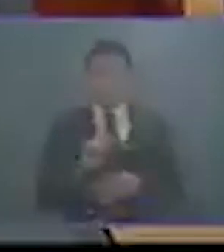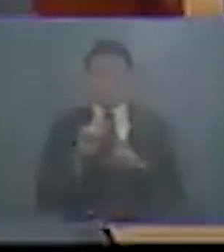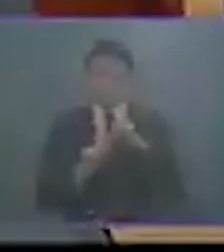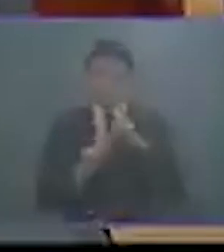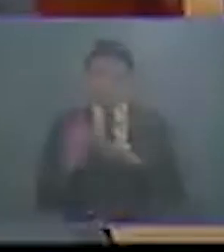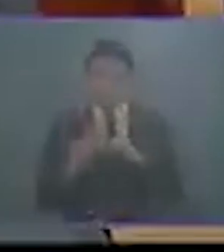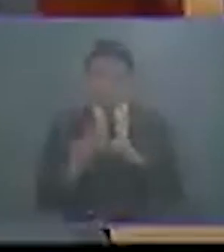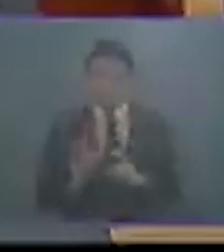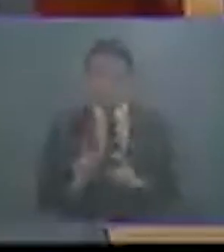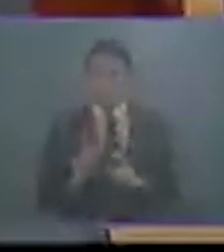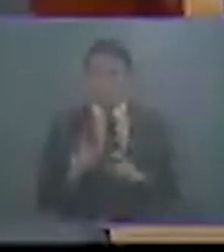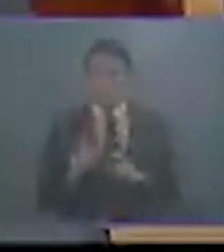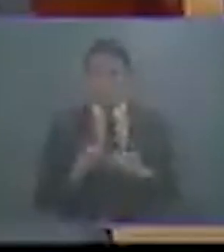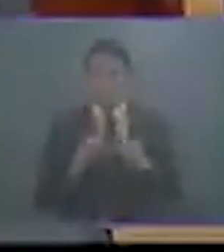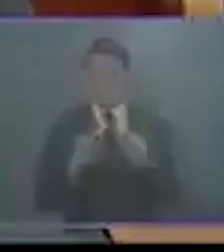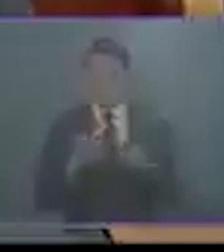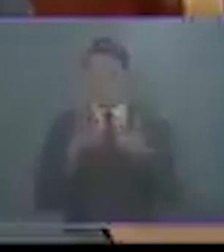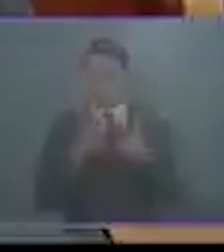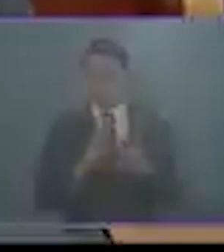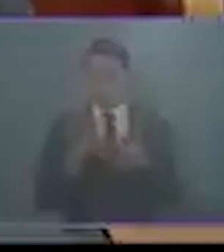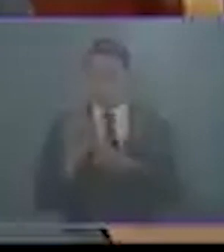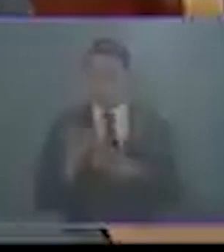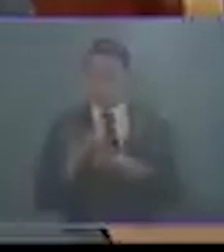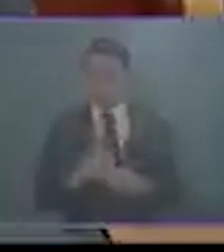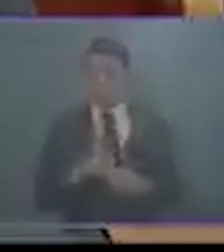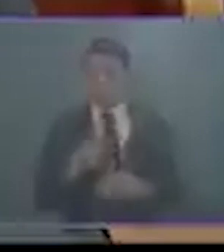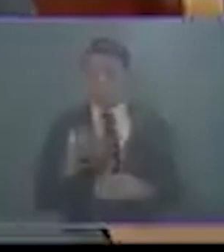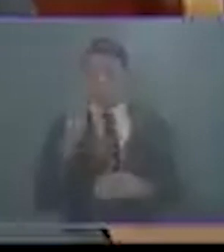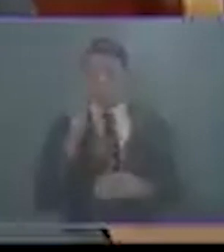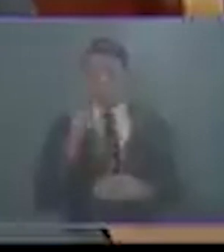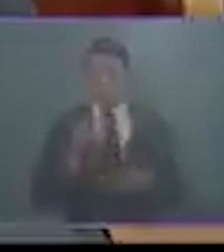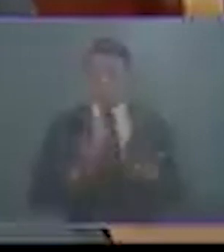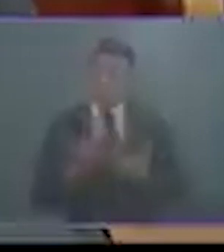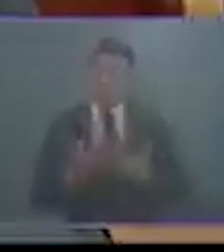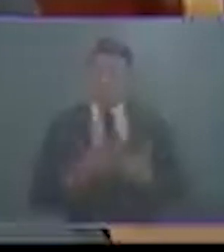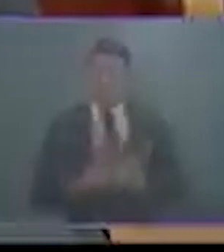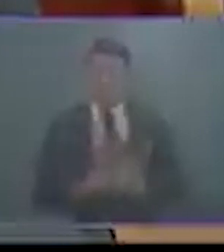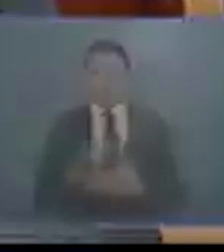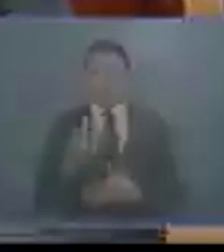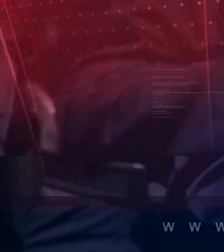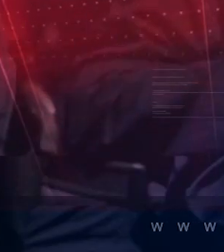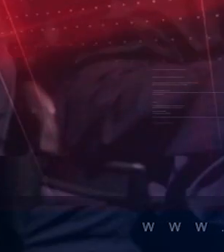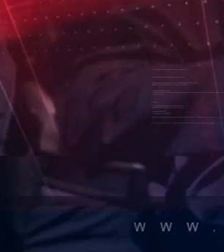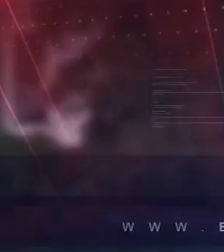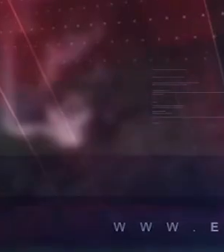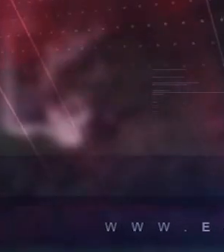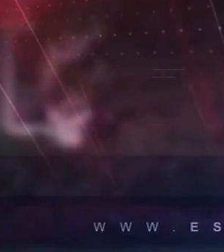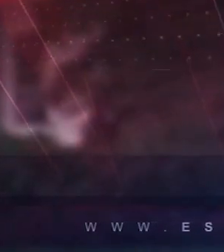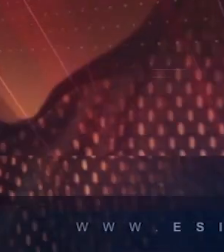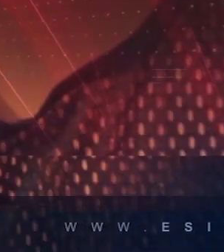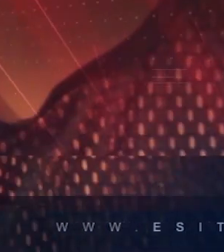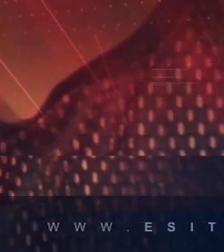cuestionar. Cuestionar obviamente con respeto. Y eso es lo que su servidor hizo anteriormente.